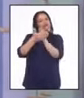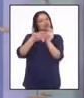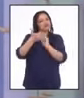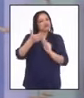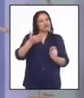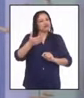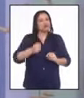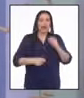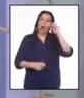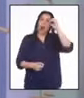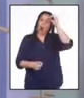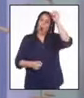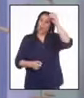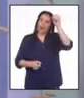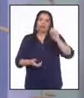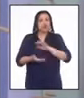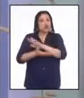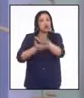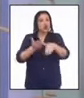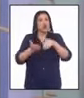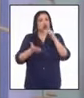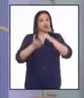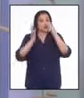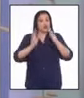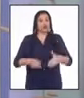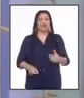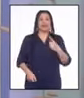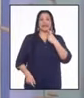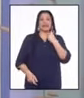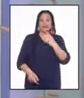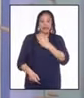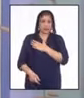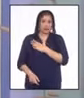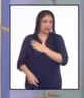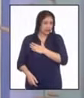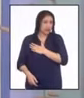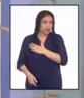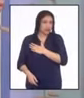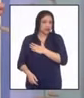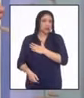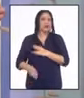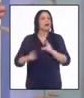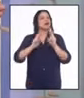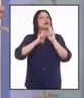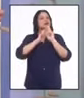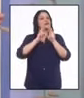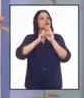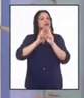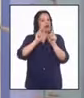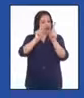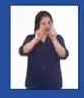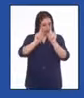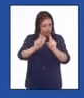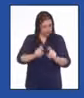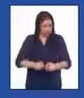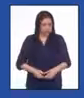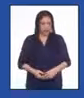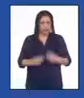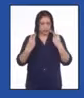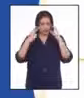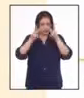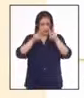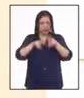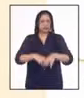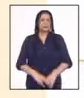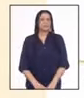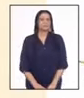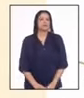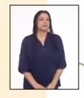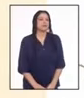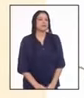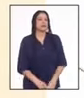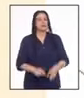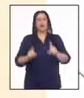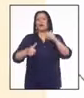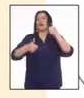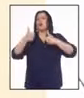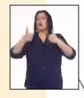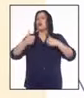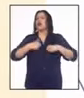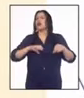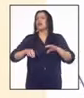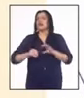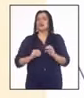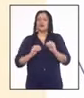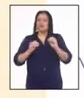opinión en el que las y los estudiantes de quinto de secundaria responderán a las preguntas. ¿Qué acciones